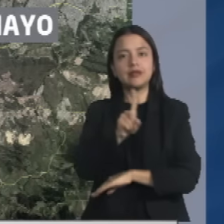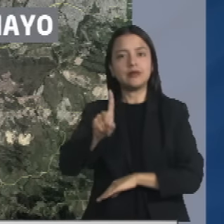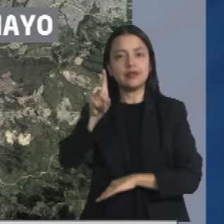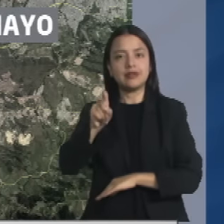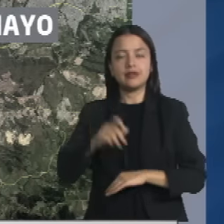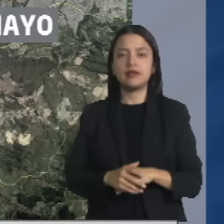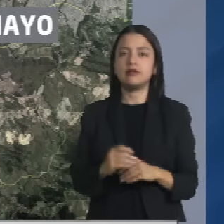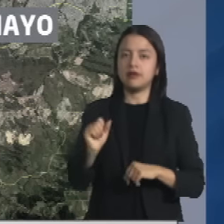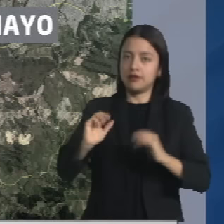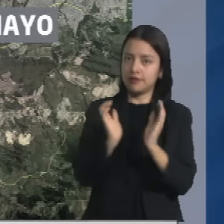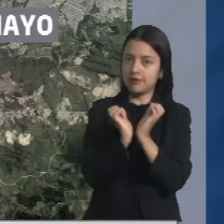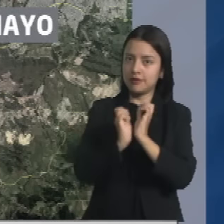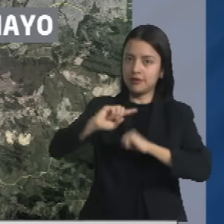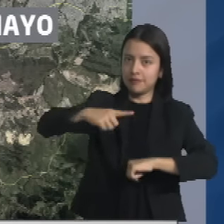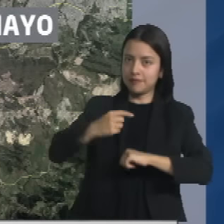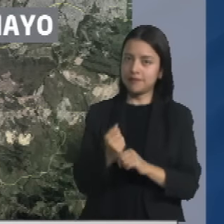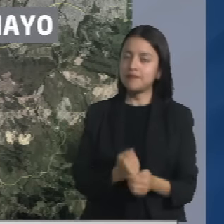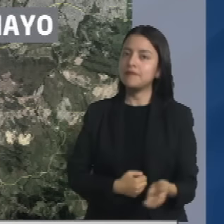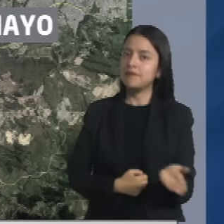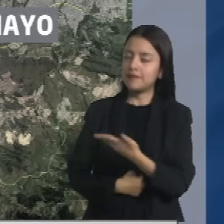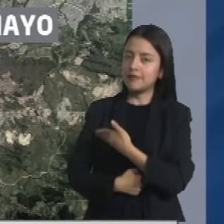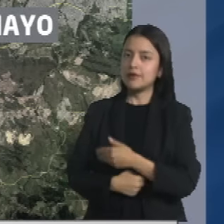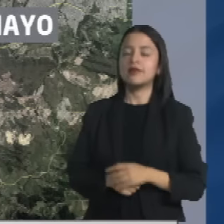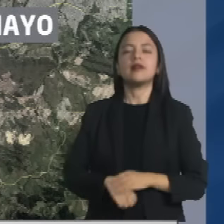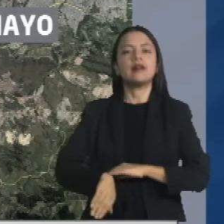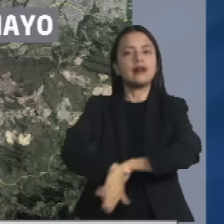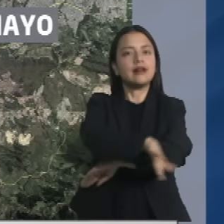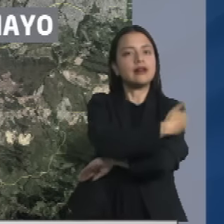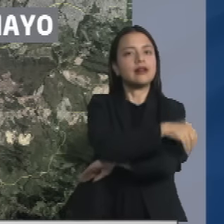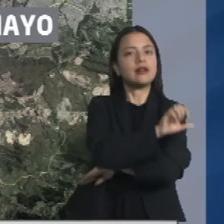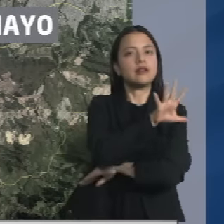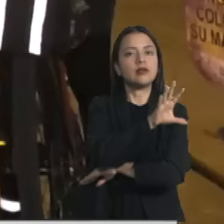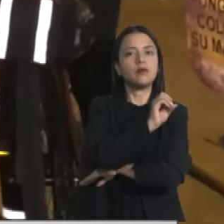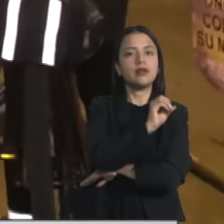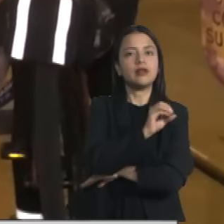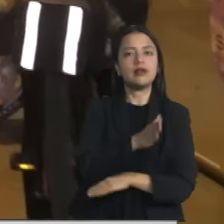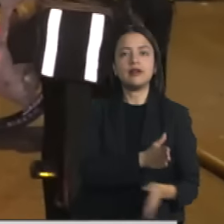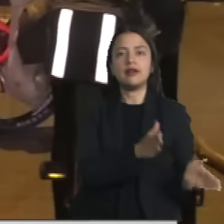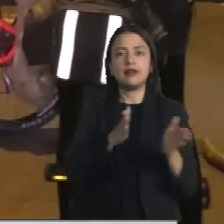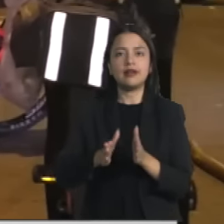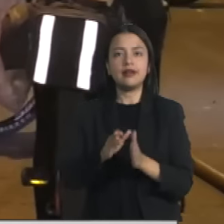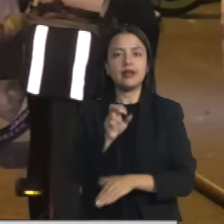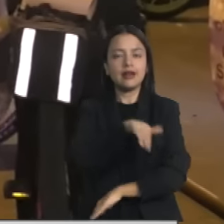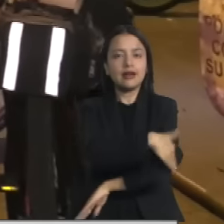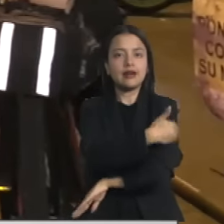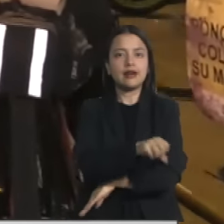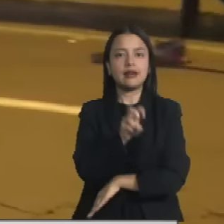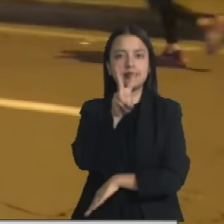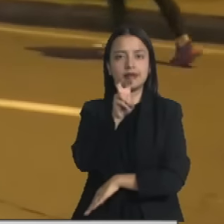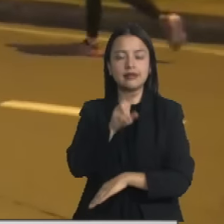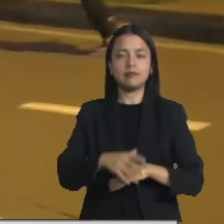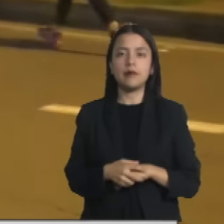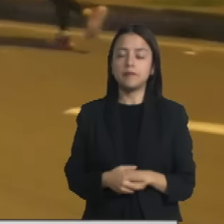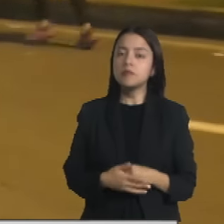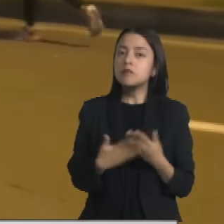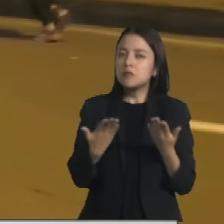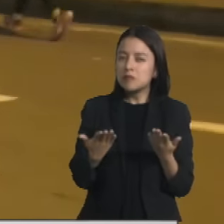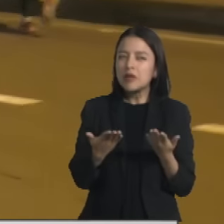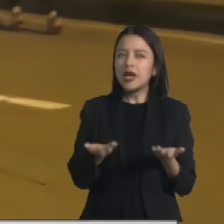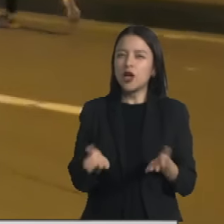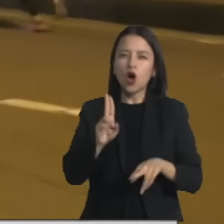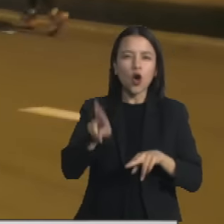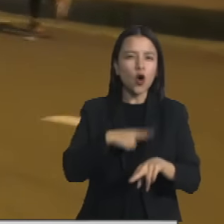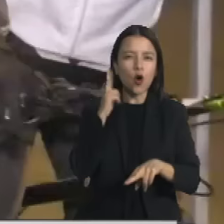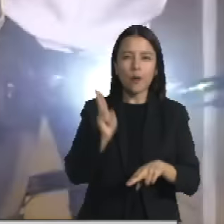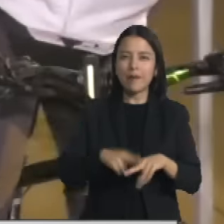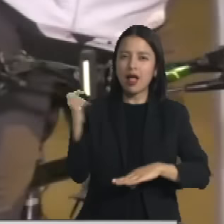avenida Primero de Mayo, la carrera 50 y la carrera séptima. También tengan en cuenta que todos los corredores viales que normalmente